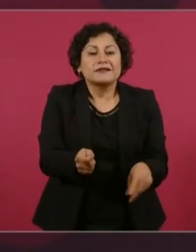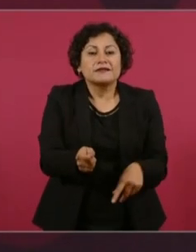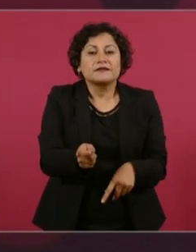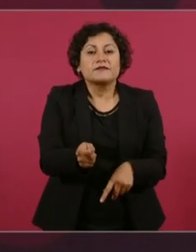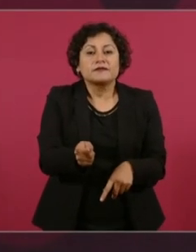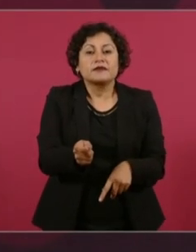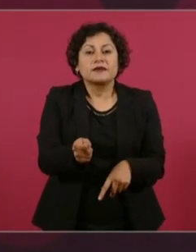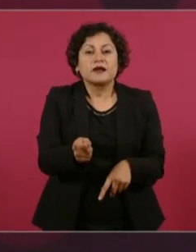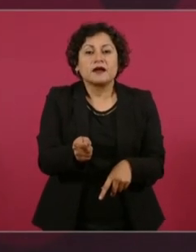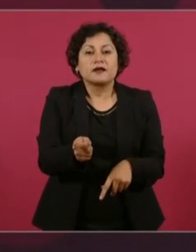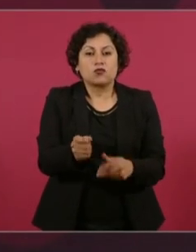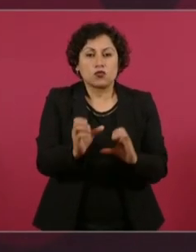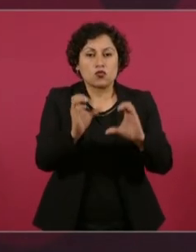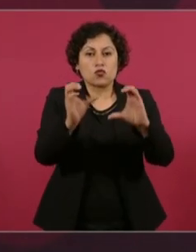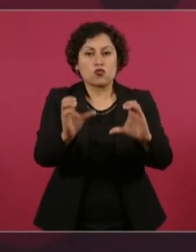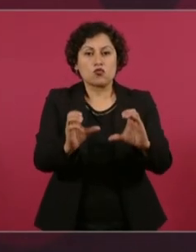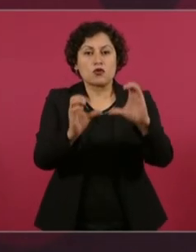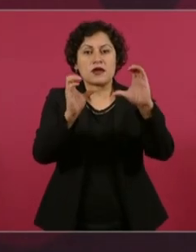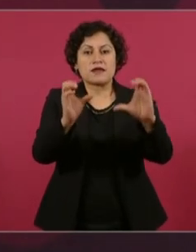para que no aumente el precio de la luz,